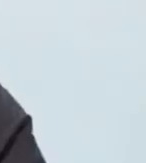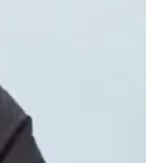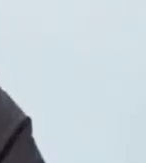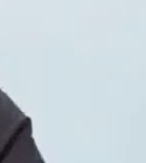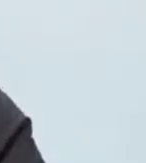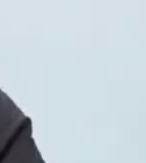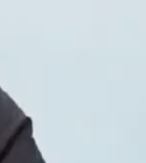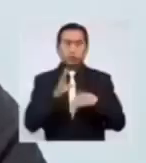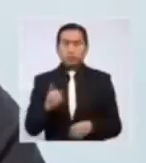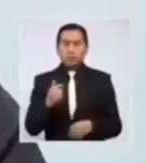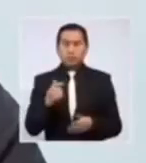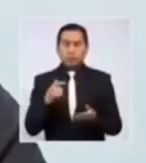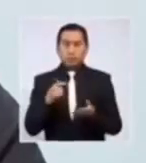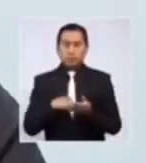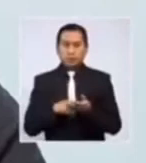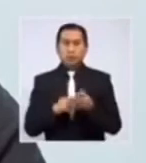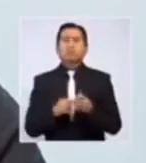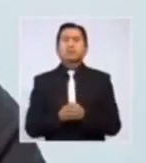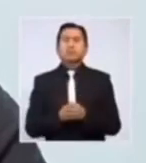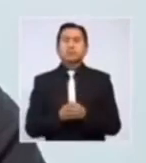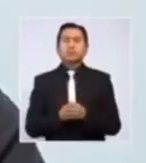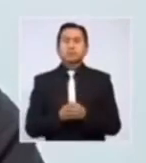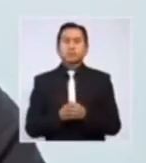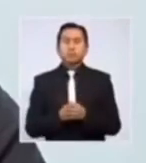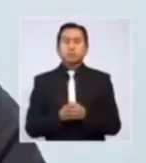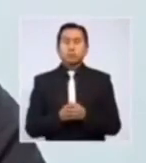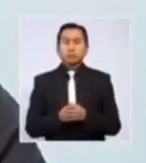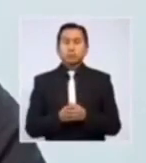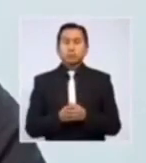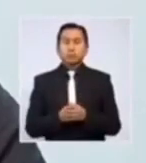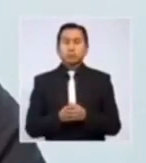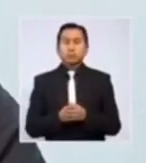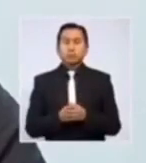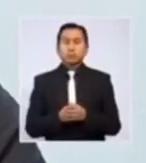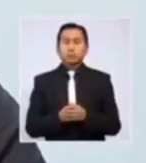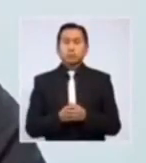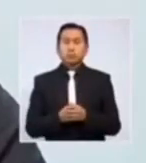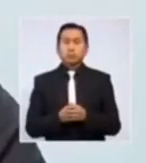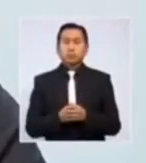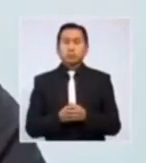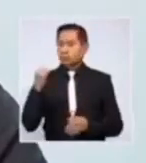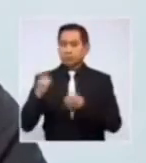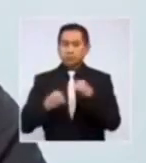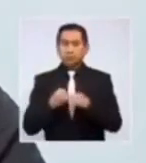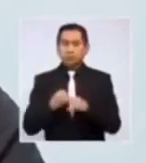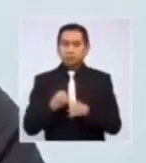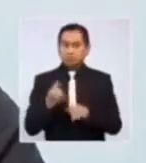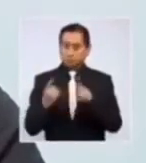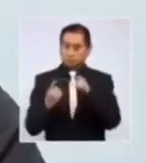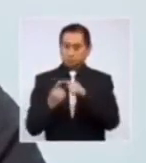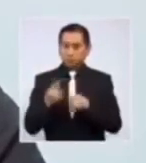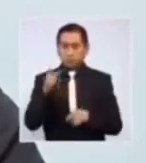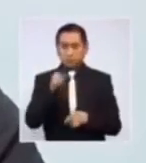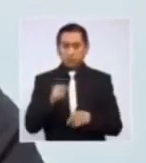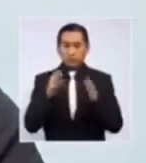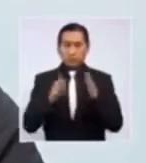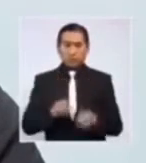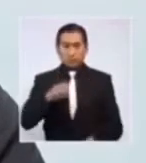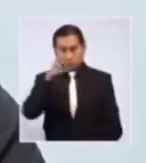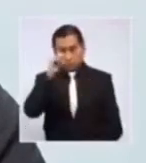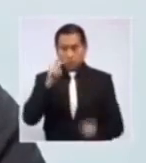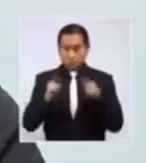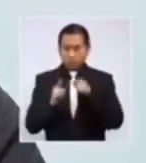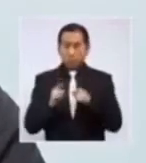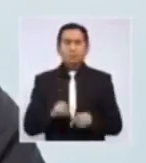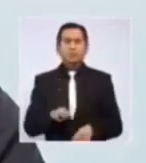aníbal cruz casos importados dos pacientes de nacionalidad italiana de sexo masculino de